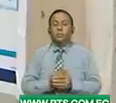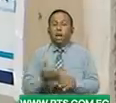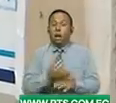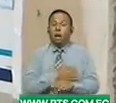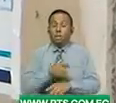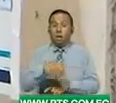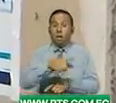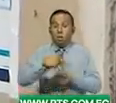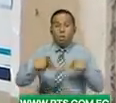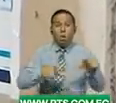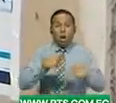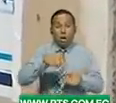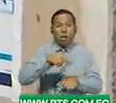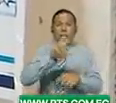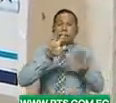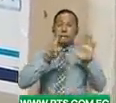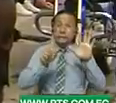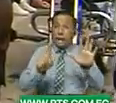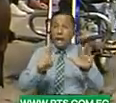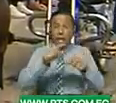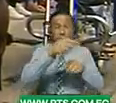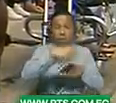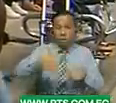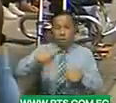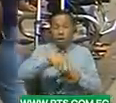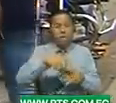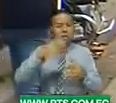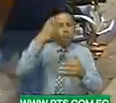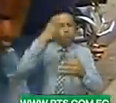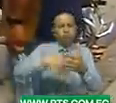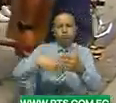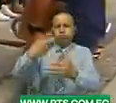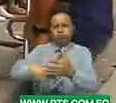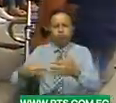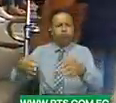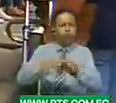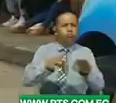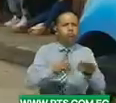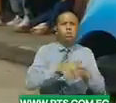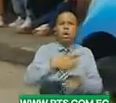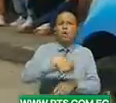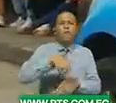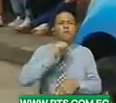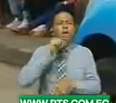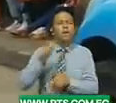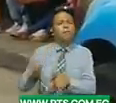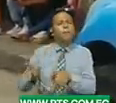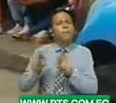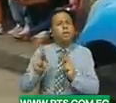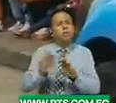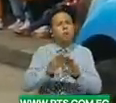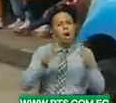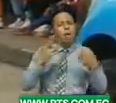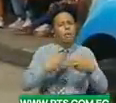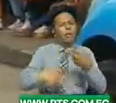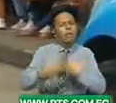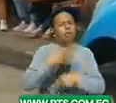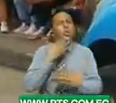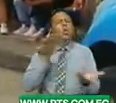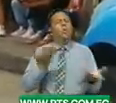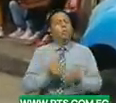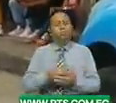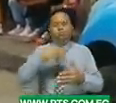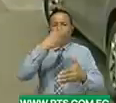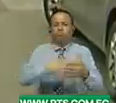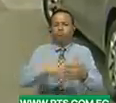Justicia y Vigilancia de la Municipalidad de Guayaquil, por no contar con la tasa de habilitación para su actividad comercial y por supuesta vinculación con